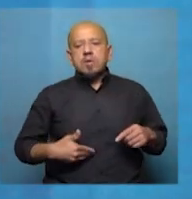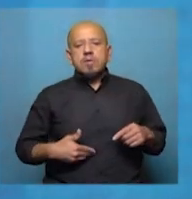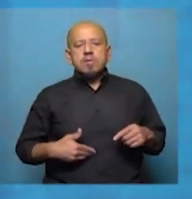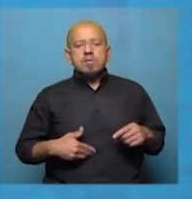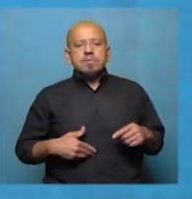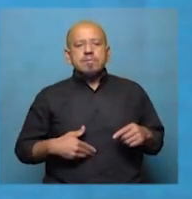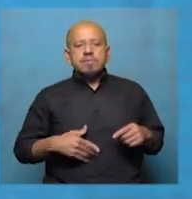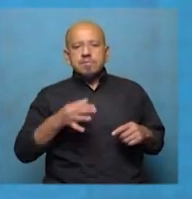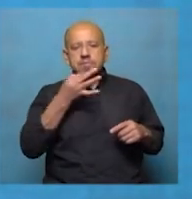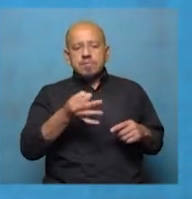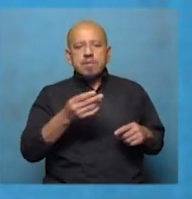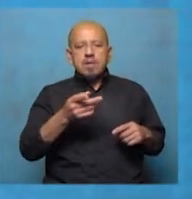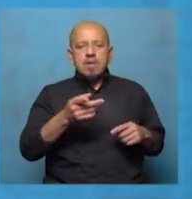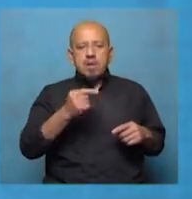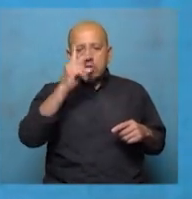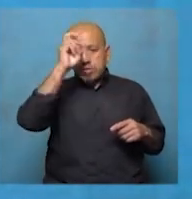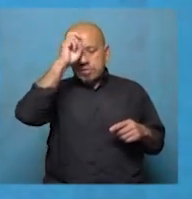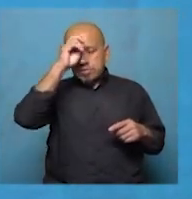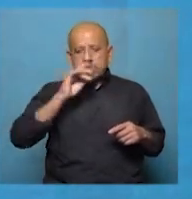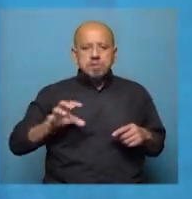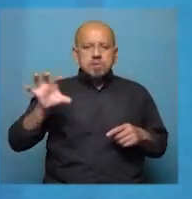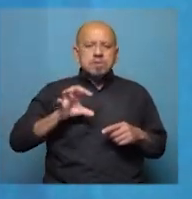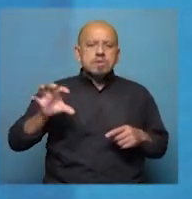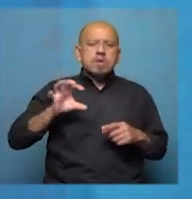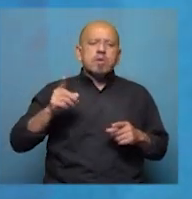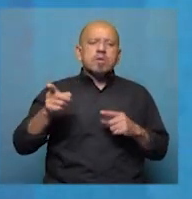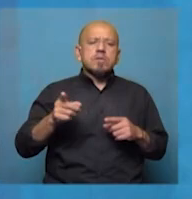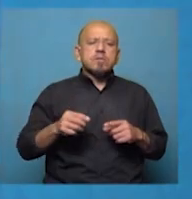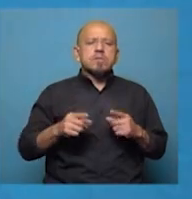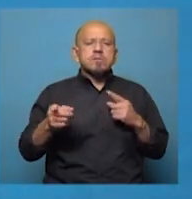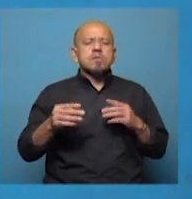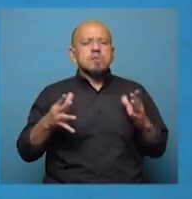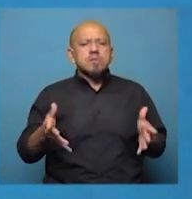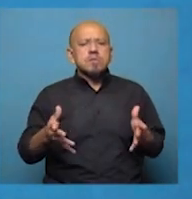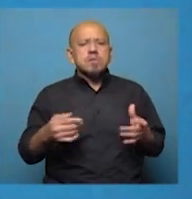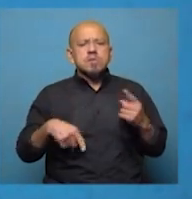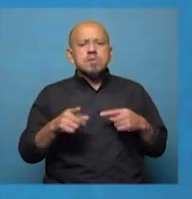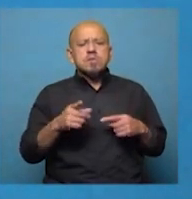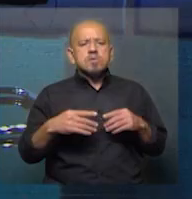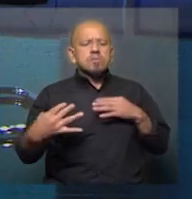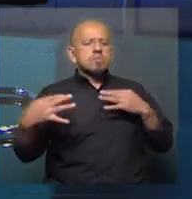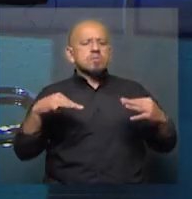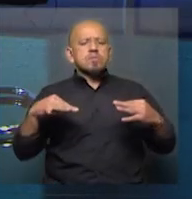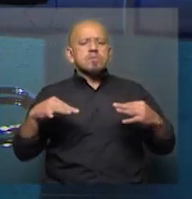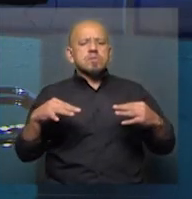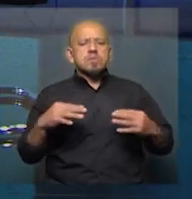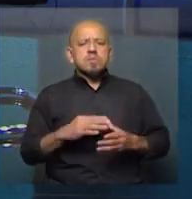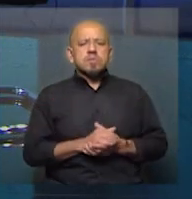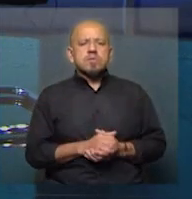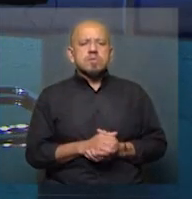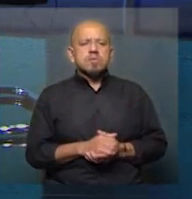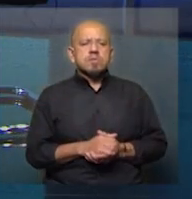la inauguración del hospital del Cerro ha celebrado precisamente ese evento Cómo se ve desde la oposición este acontecimiento